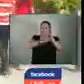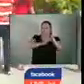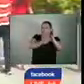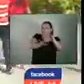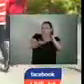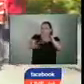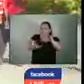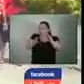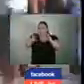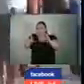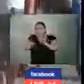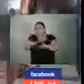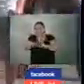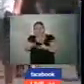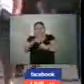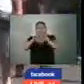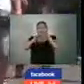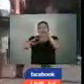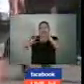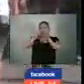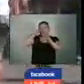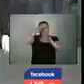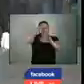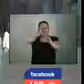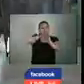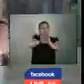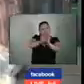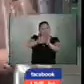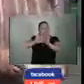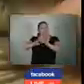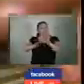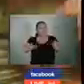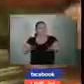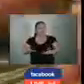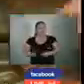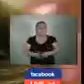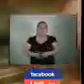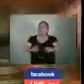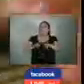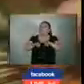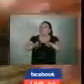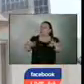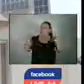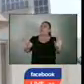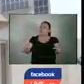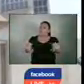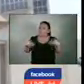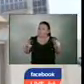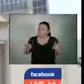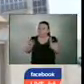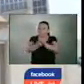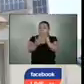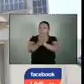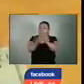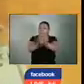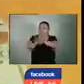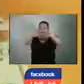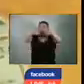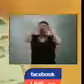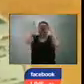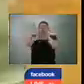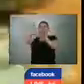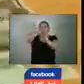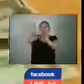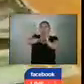comunicaciones representan una baja en el precio de sus servicios. Pero, ¿a qué se debe que la inflación baje? Según el